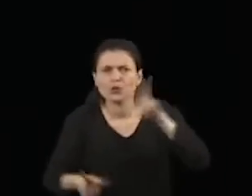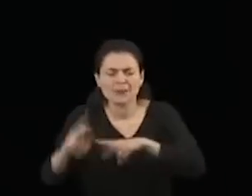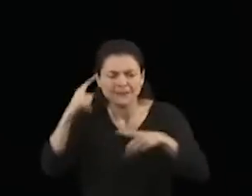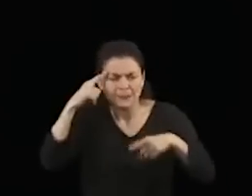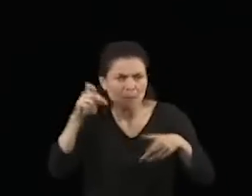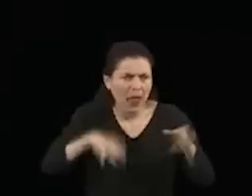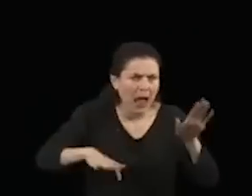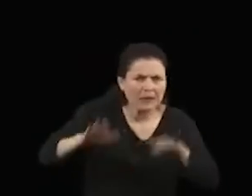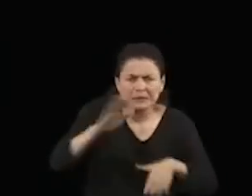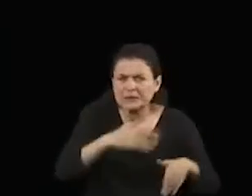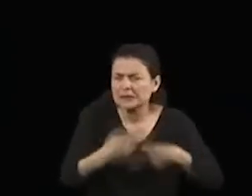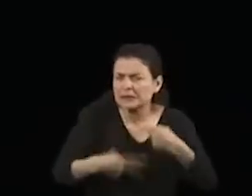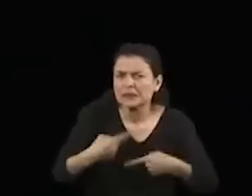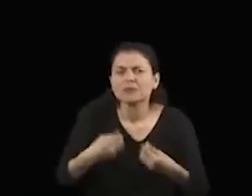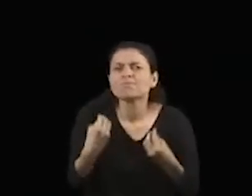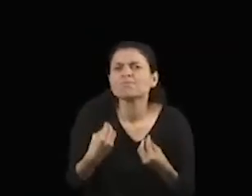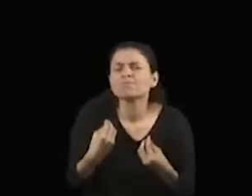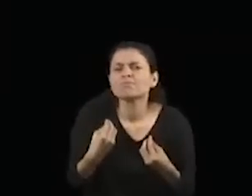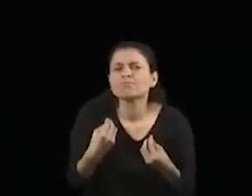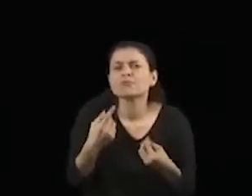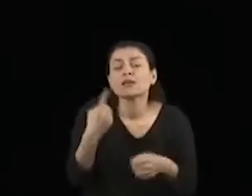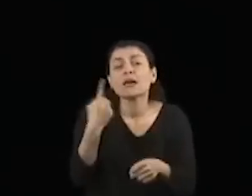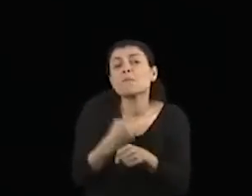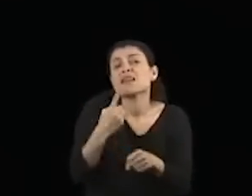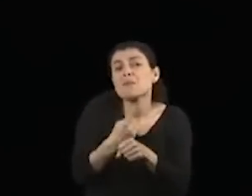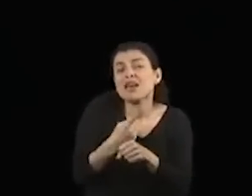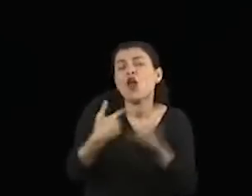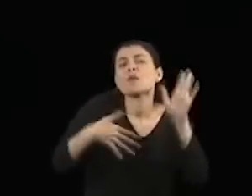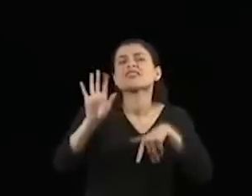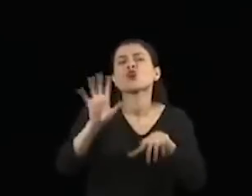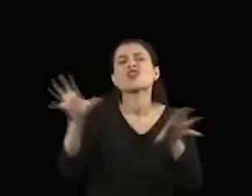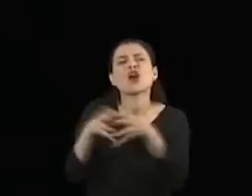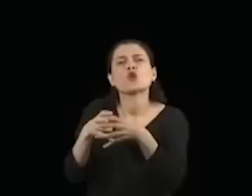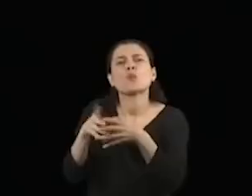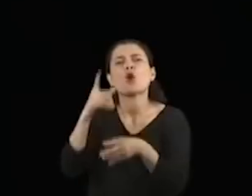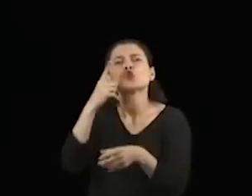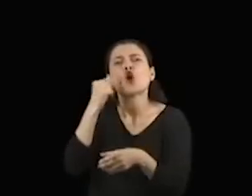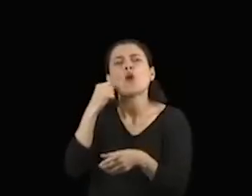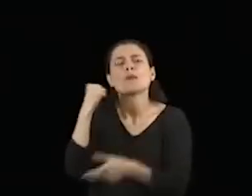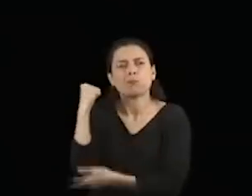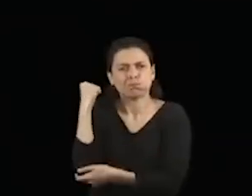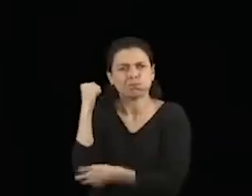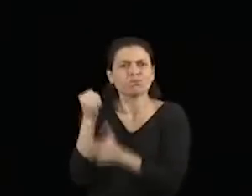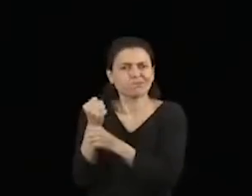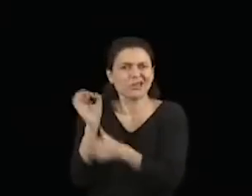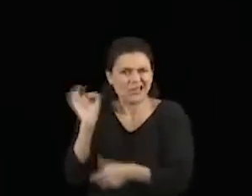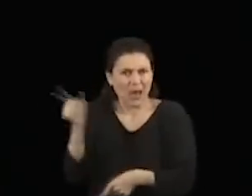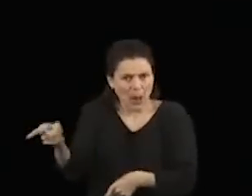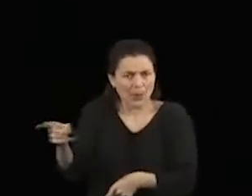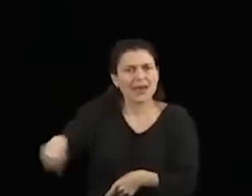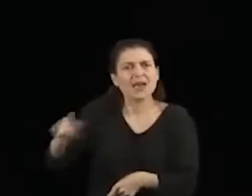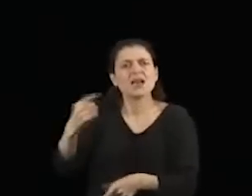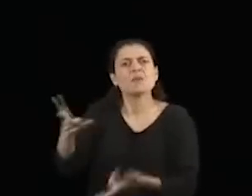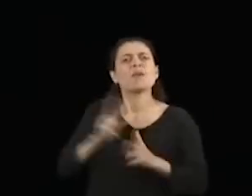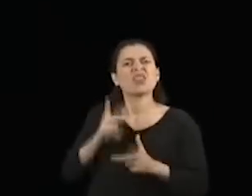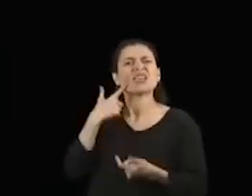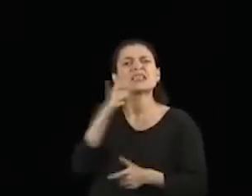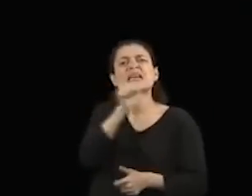Entonces, digo, el consenso, digamos, de muchos economistas era, no, pónganlo en 600.